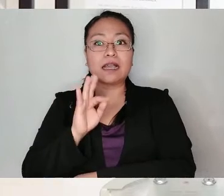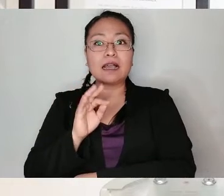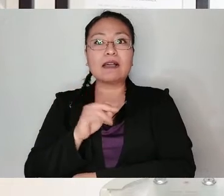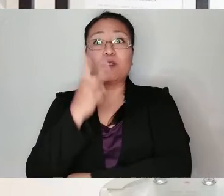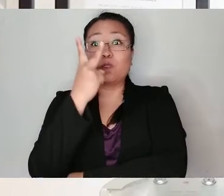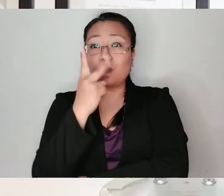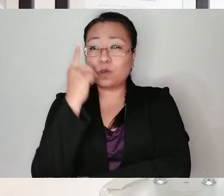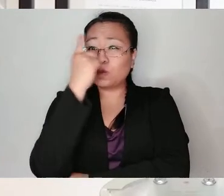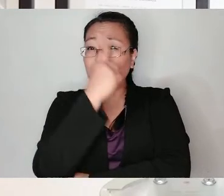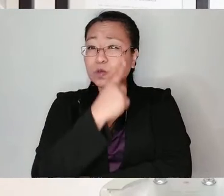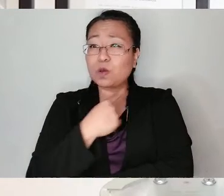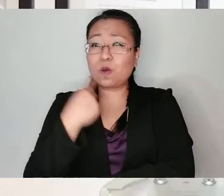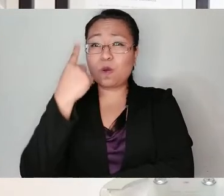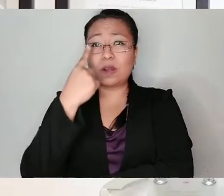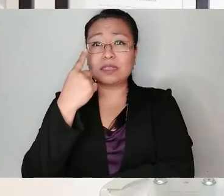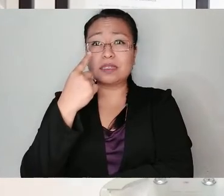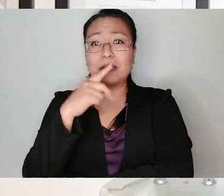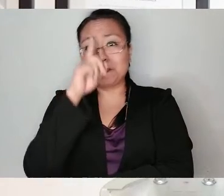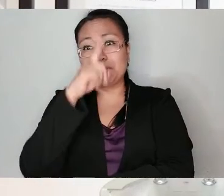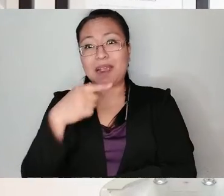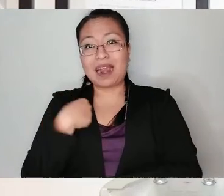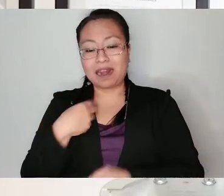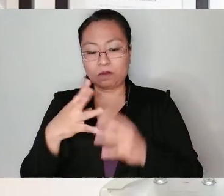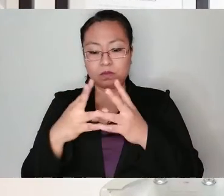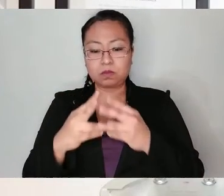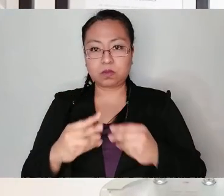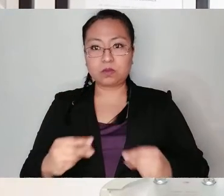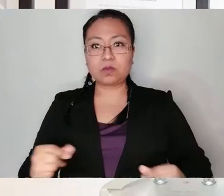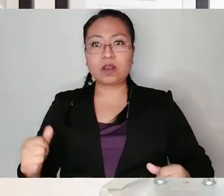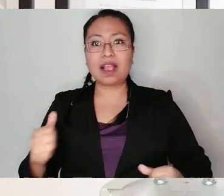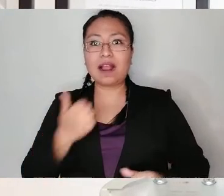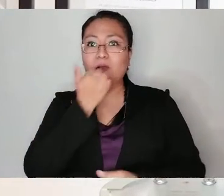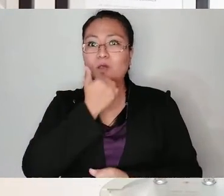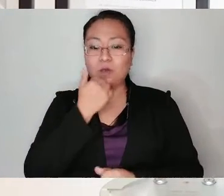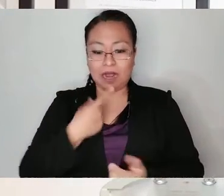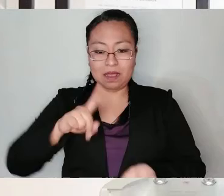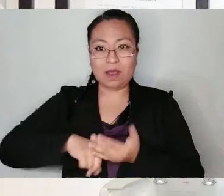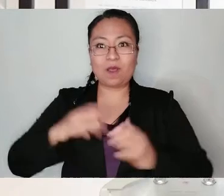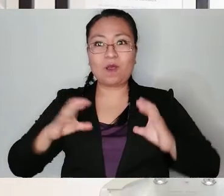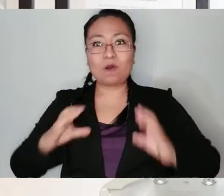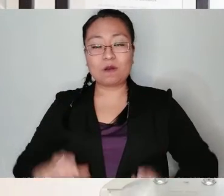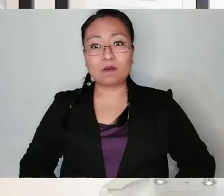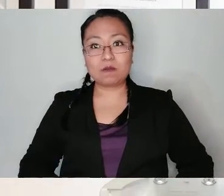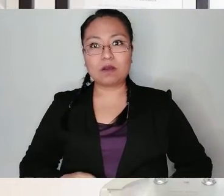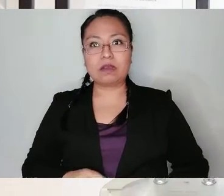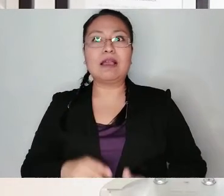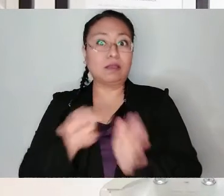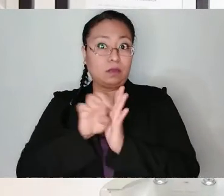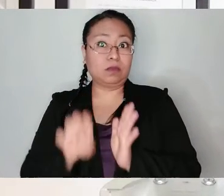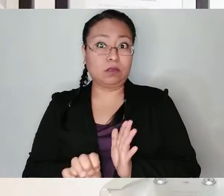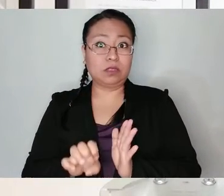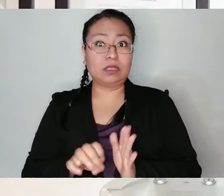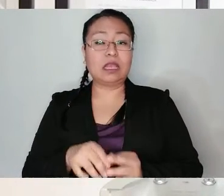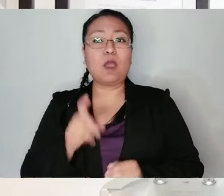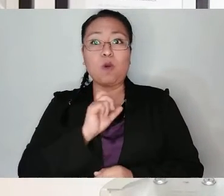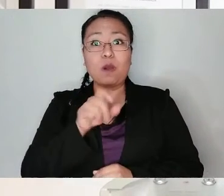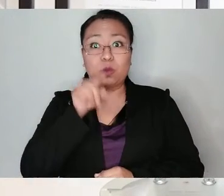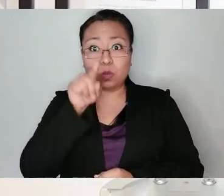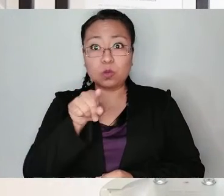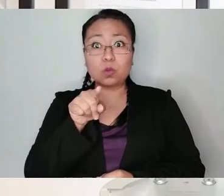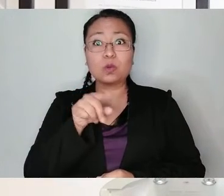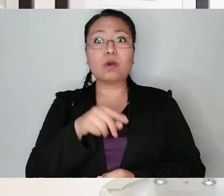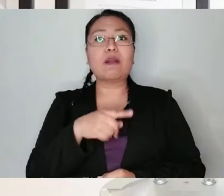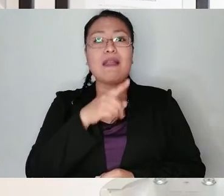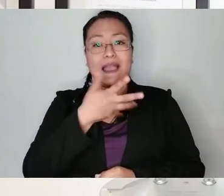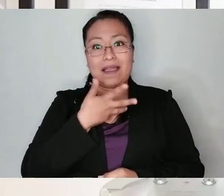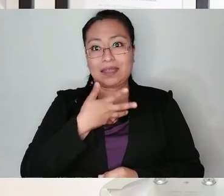para quemar esta cantidad de azúcar. Es decir, que por cada cucharadita cafetera de azúcar que